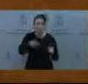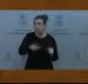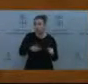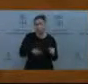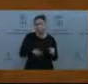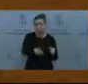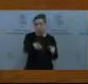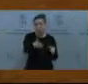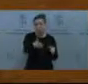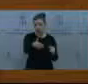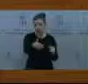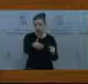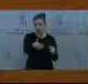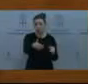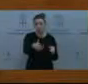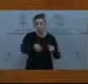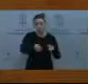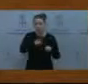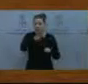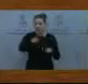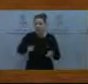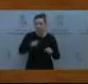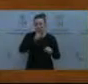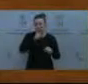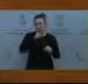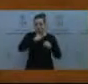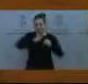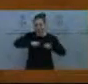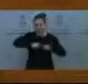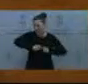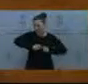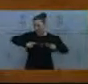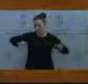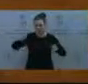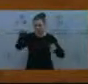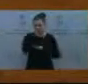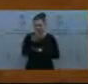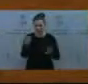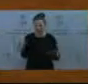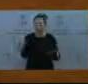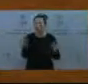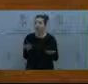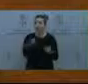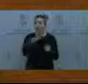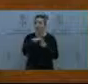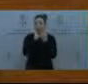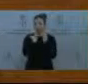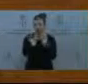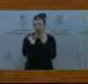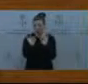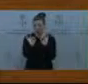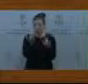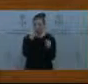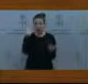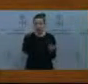geriátrico nacional. Y ante esta situación de radiografía, en la que buena parte de sus